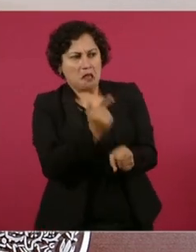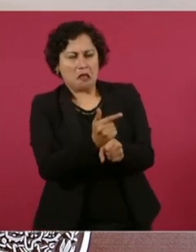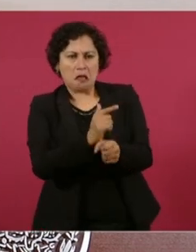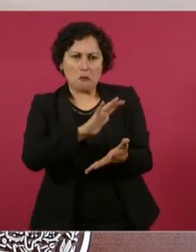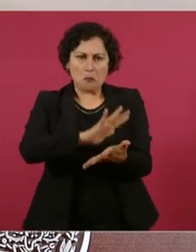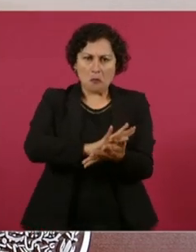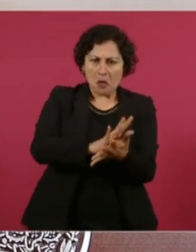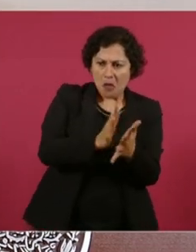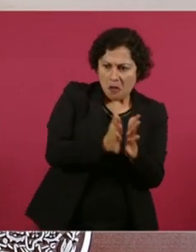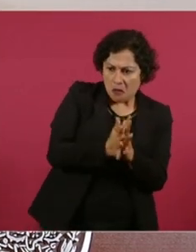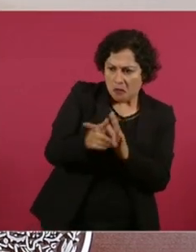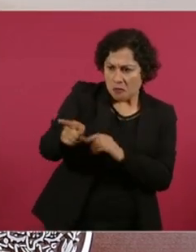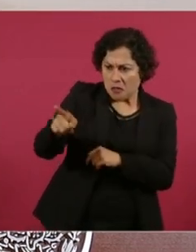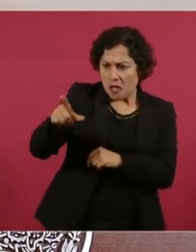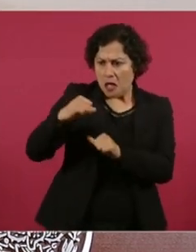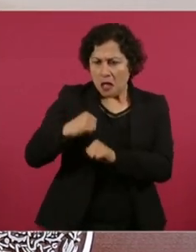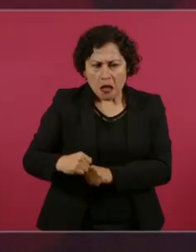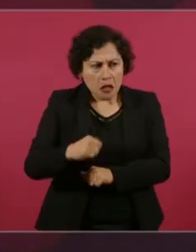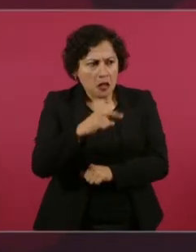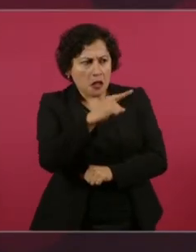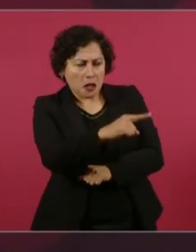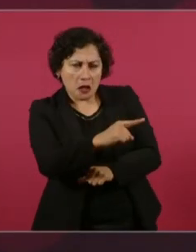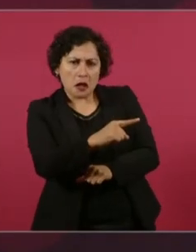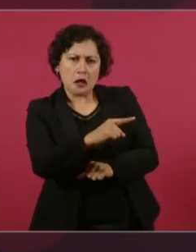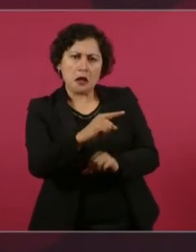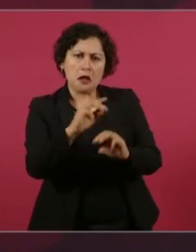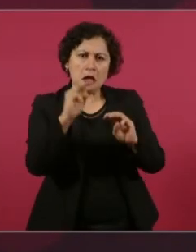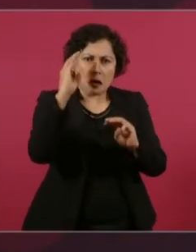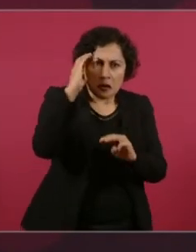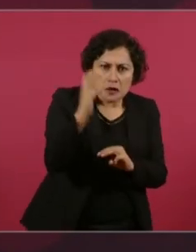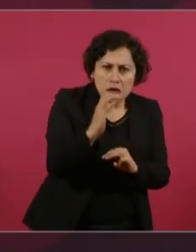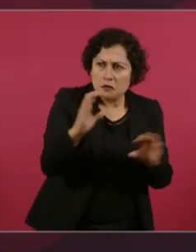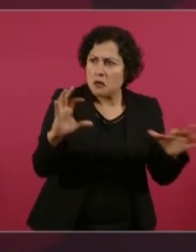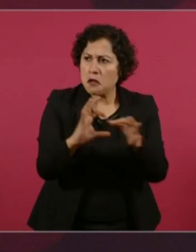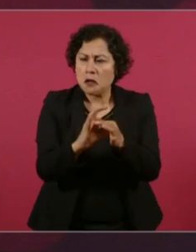autoridades, pero no